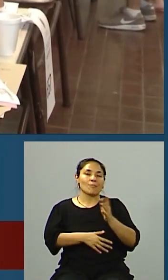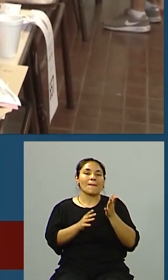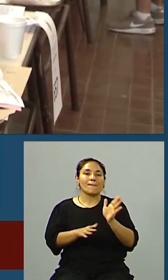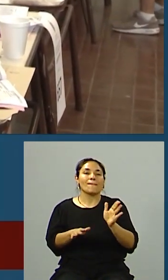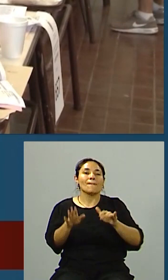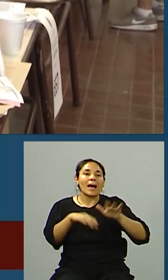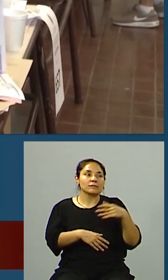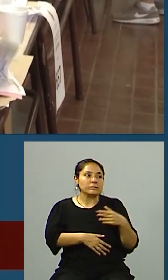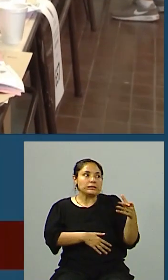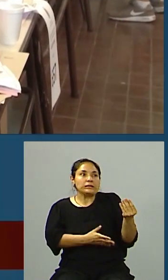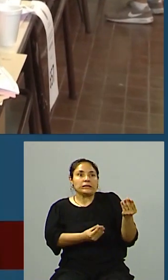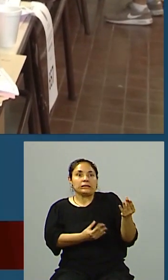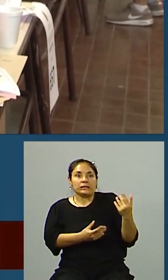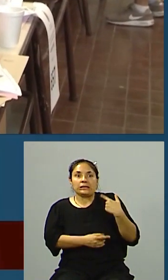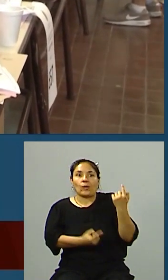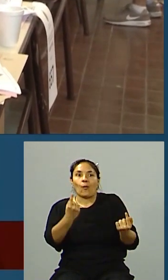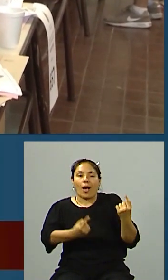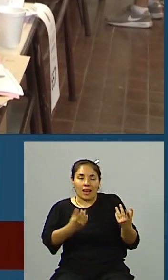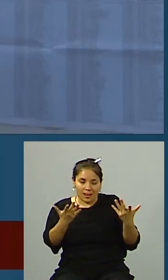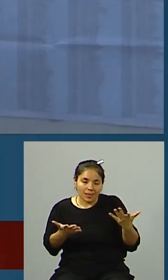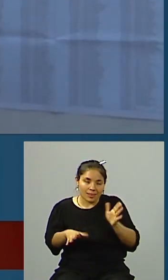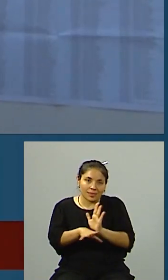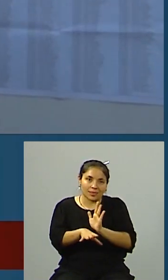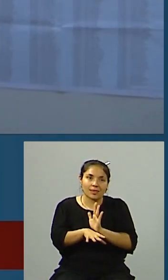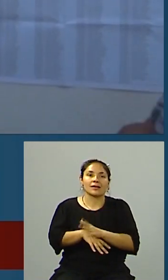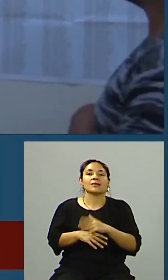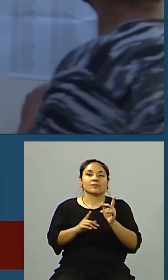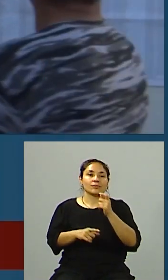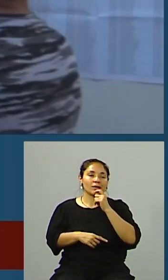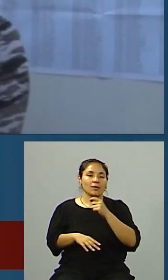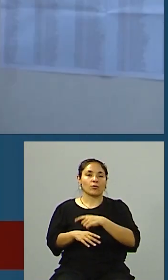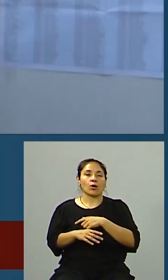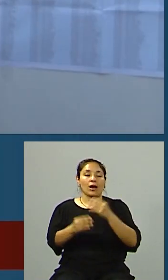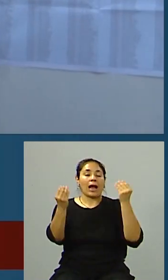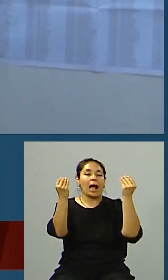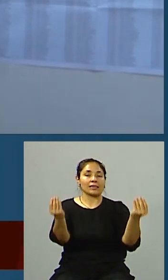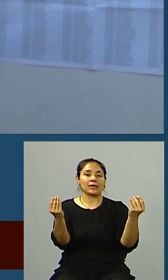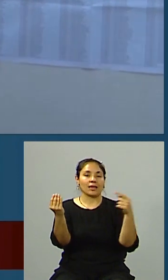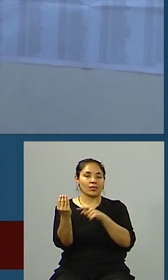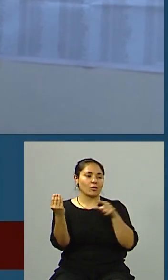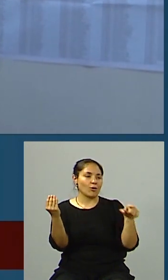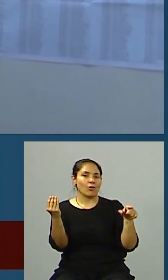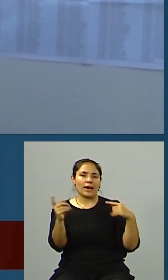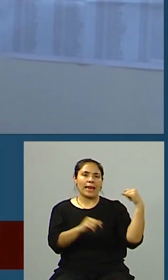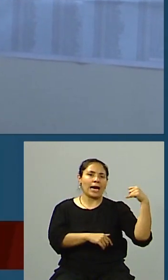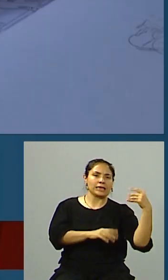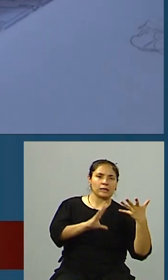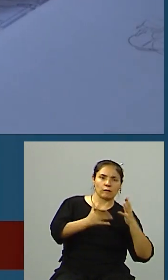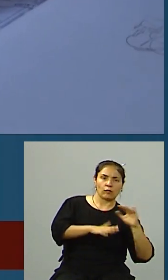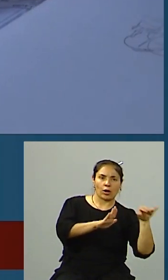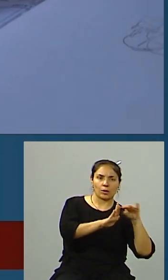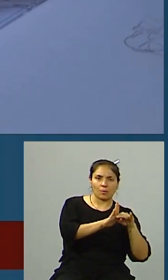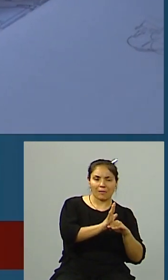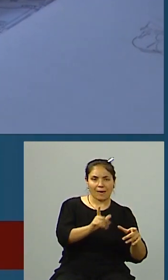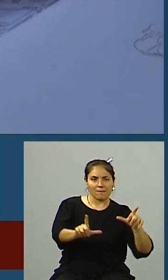más el foco en los defectos del rival, en lo que el rival pudiera generar de sentimiento refractario en esos